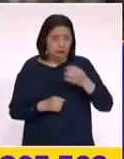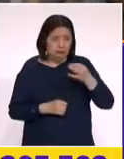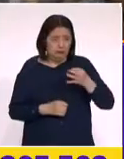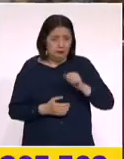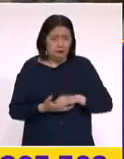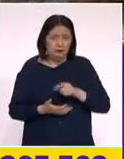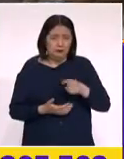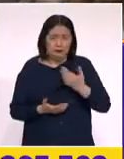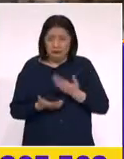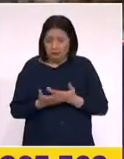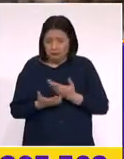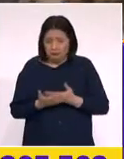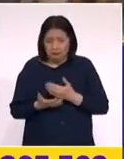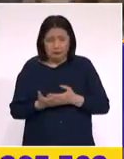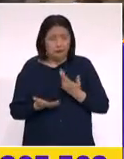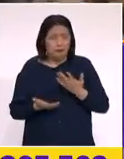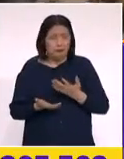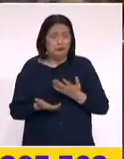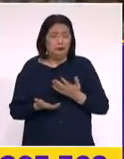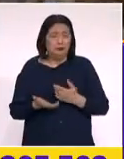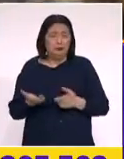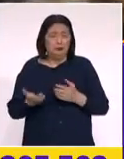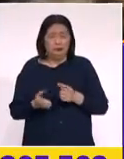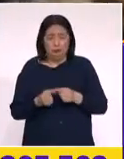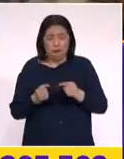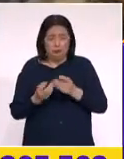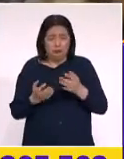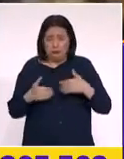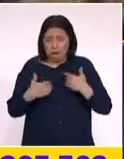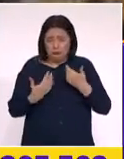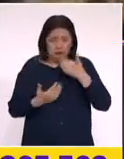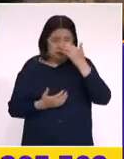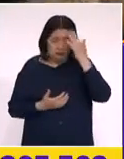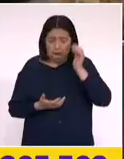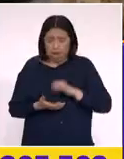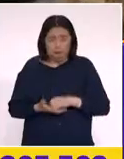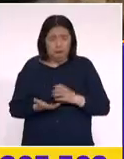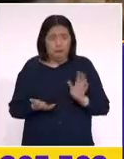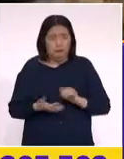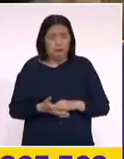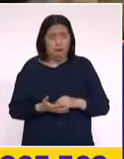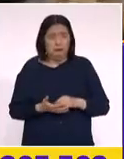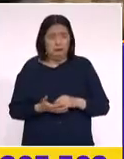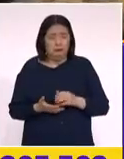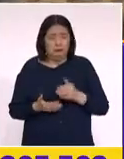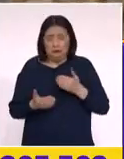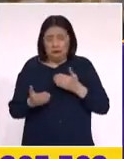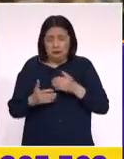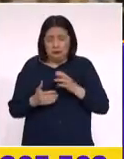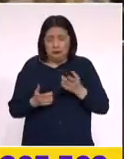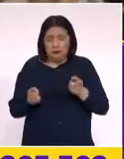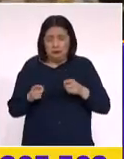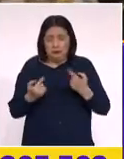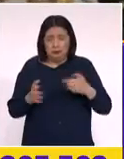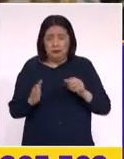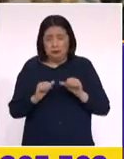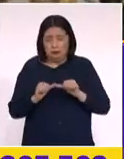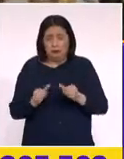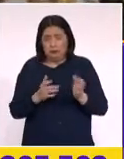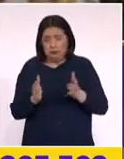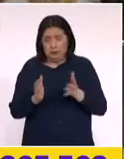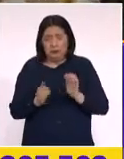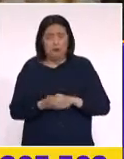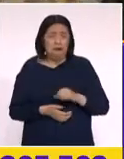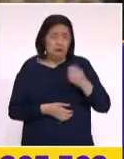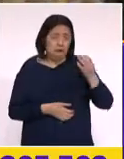realmente esta verificación o este número no se podrá conocer en la aproximación más cercana en tanto que el conflicto continúe.